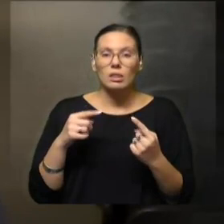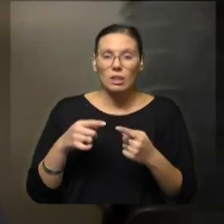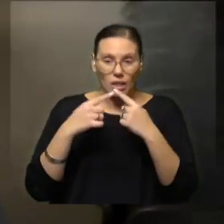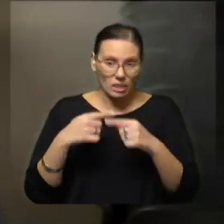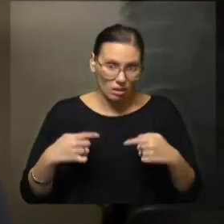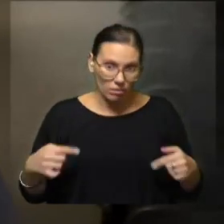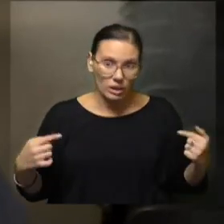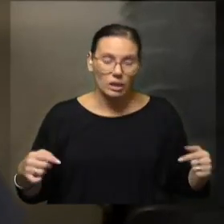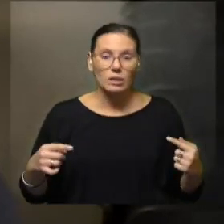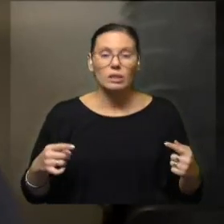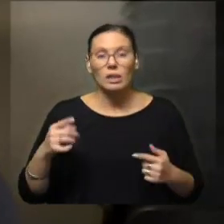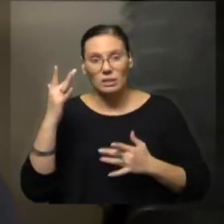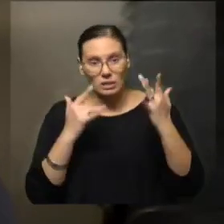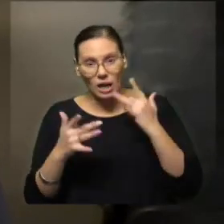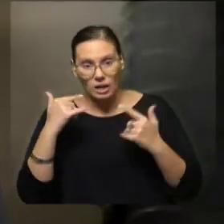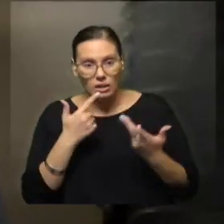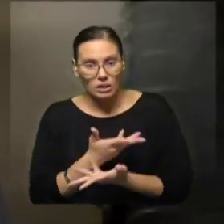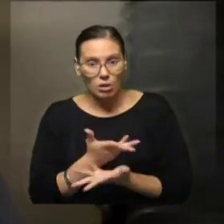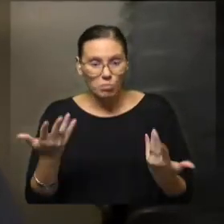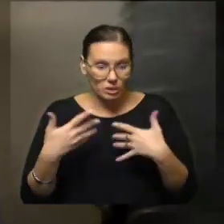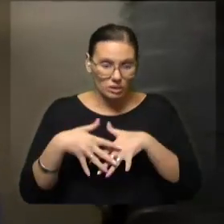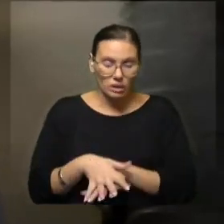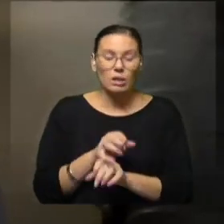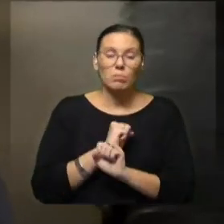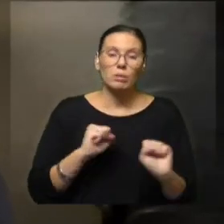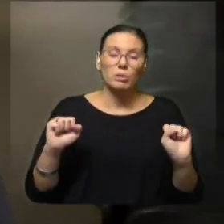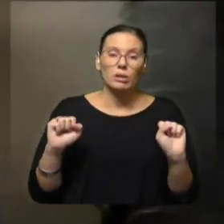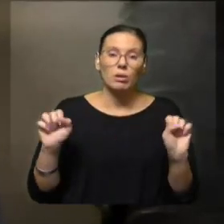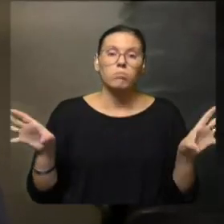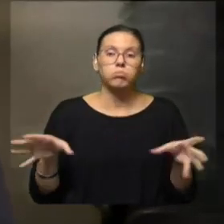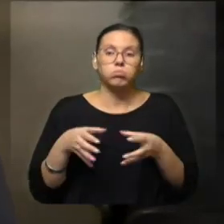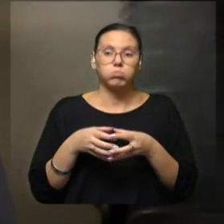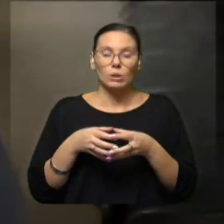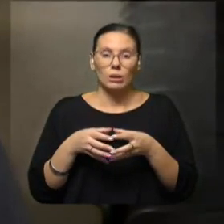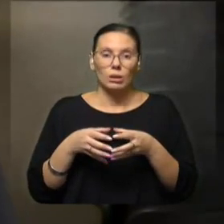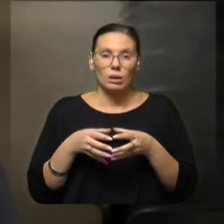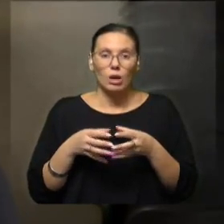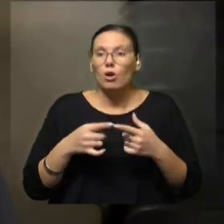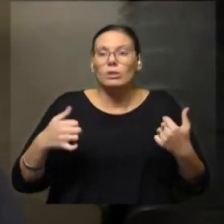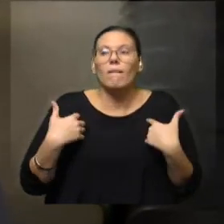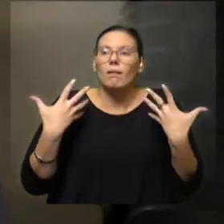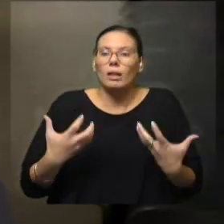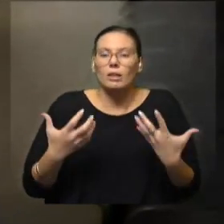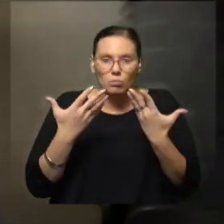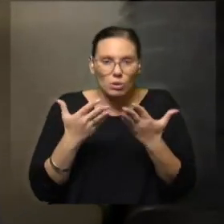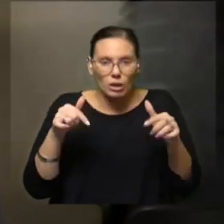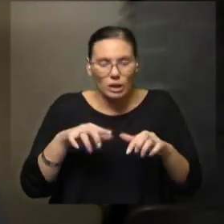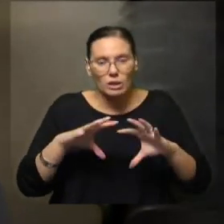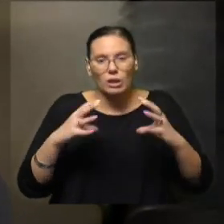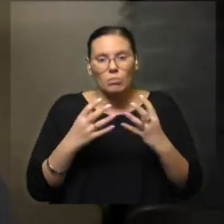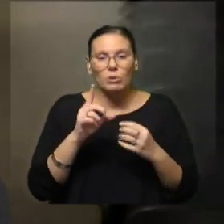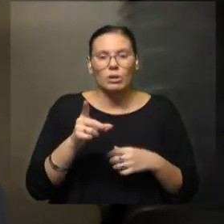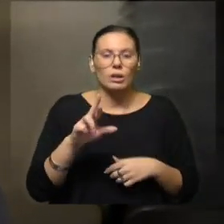multidisciplinaridad de artes para poder como, bueno, conformar todo lo que deseamos abrir en este universo de